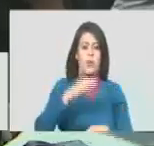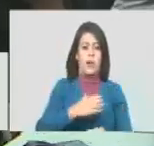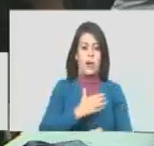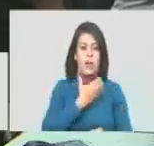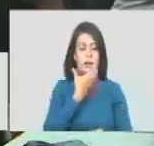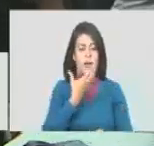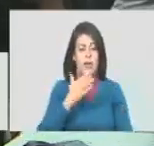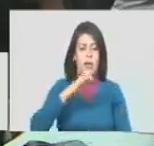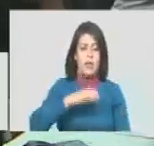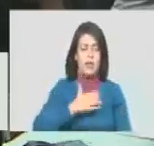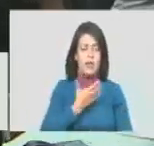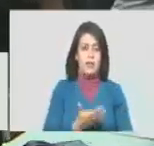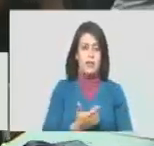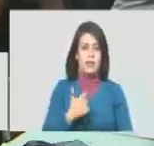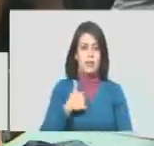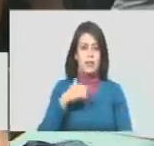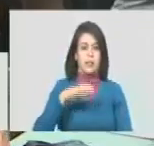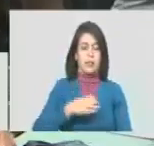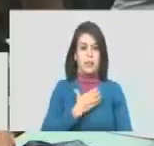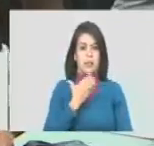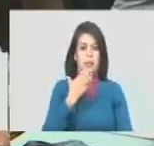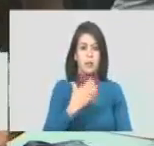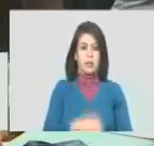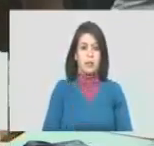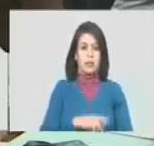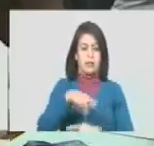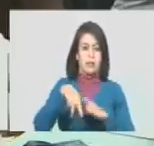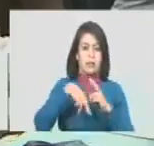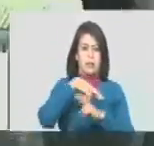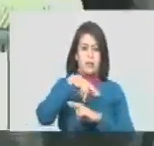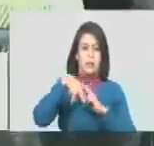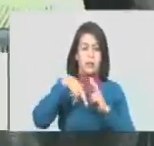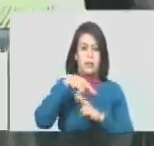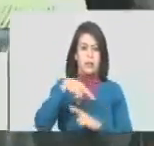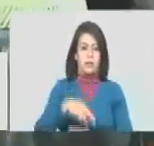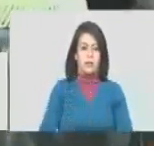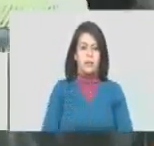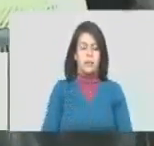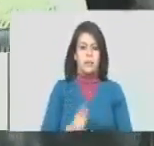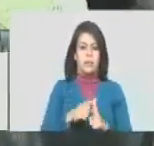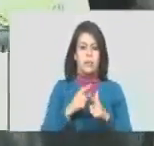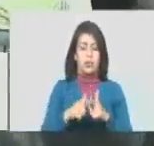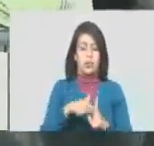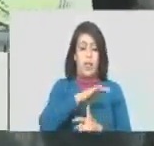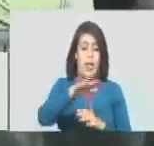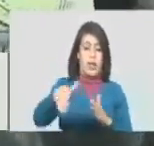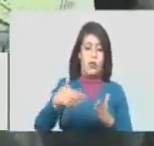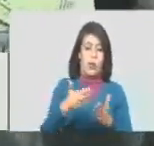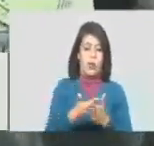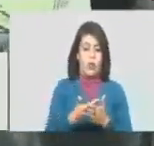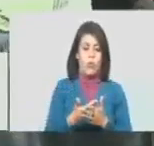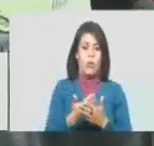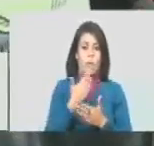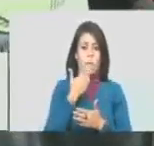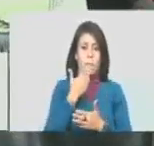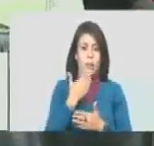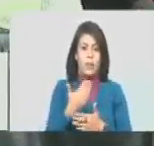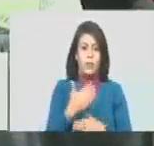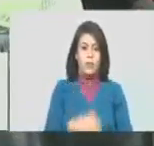cantaran, y estaban cantando canciones revolucionarias. Por eso, compatriotas, yo